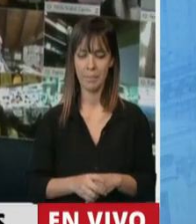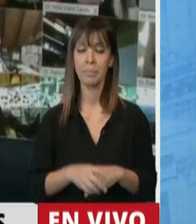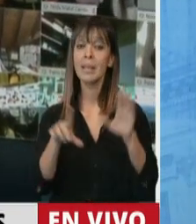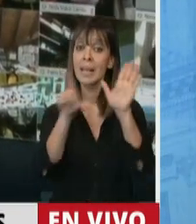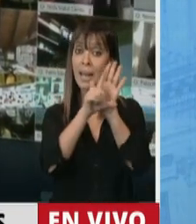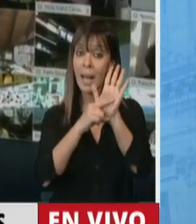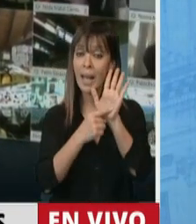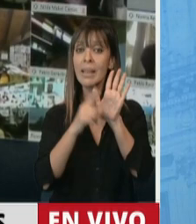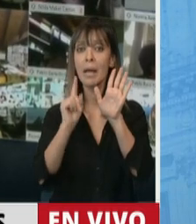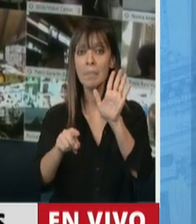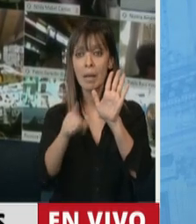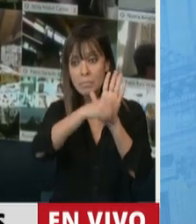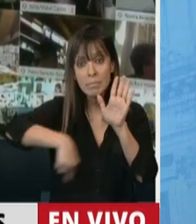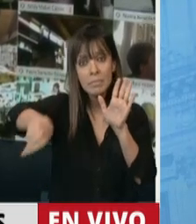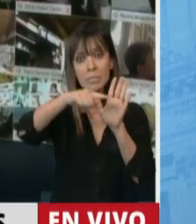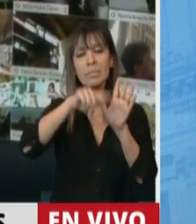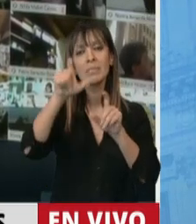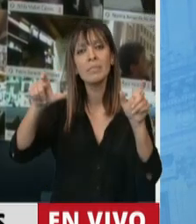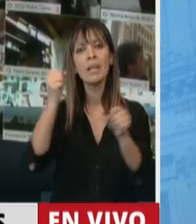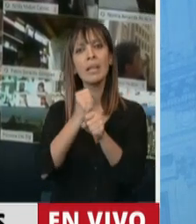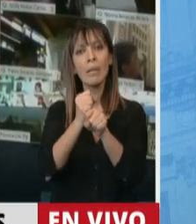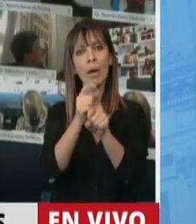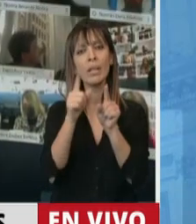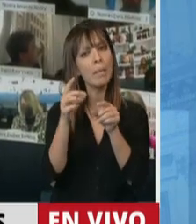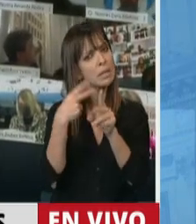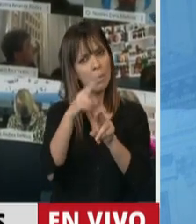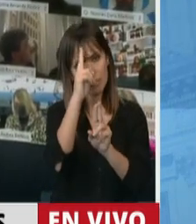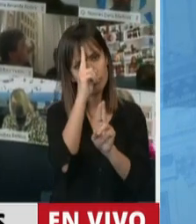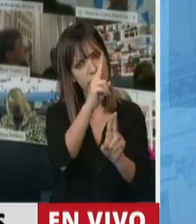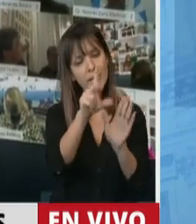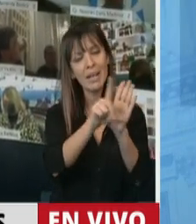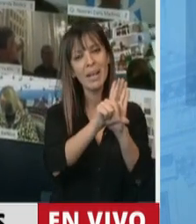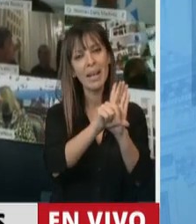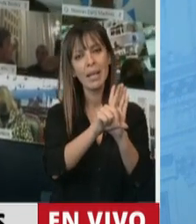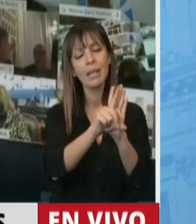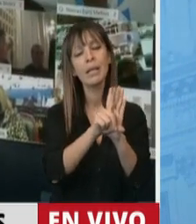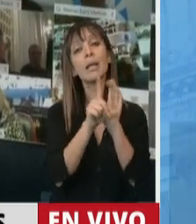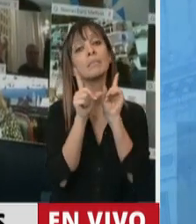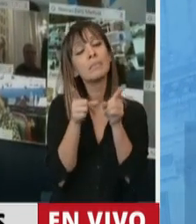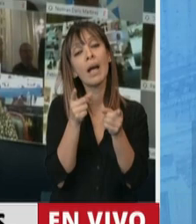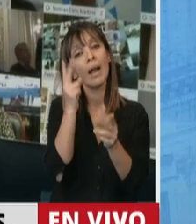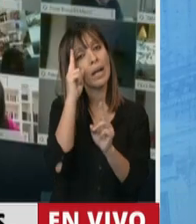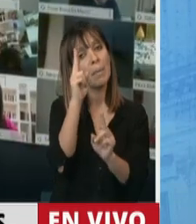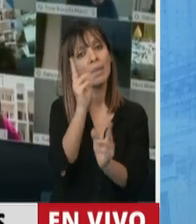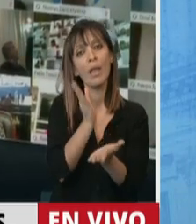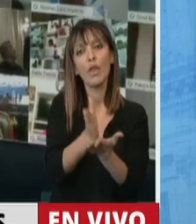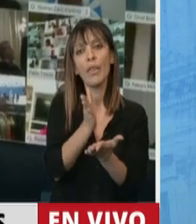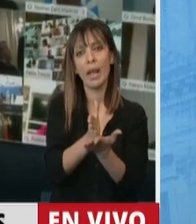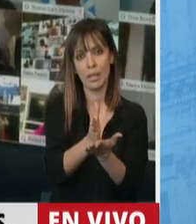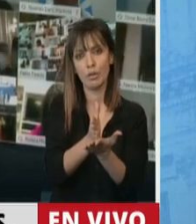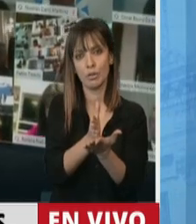también para aquellos empleadores que siempre están dentro de la ley, pero por sobre todas las cosas respetando los derechos de